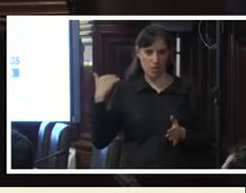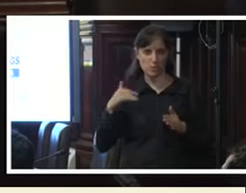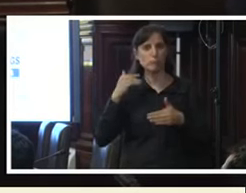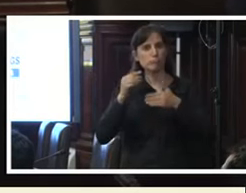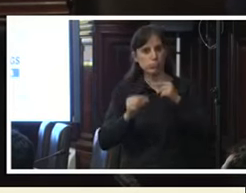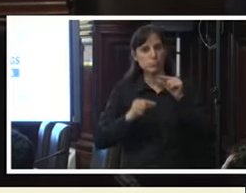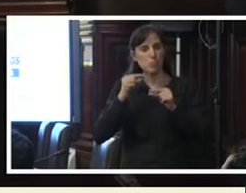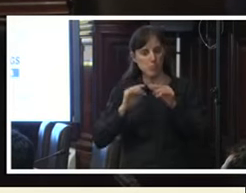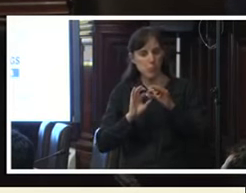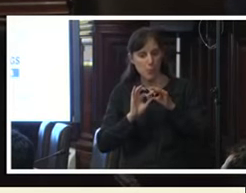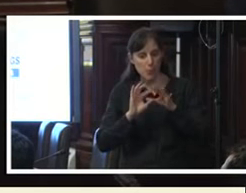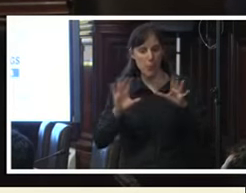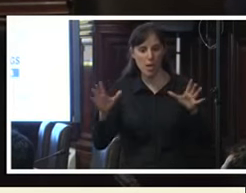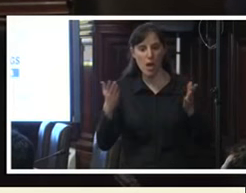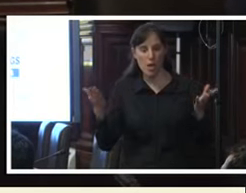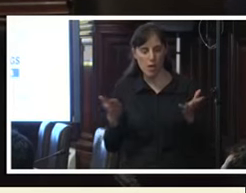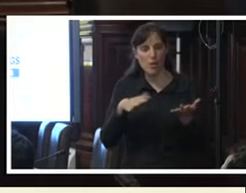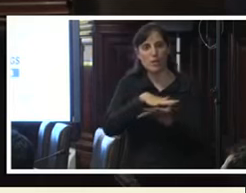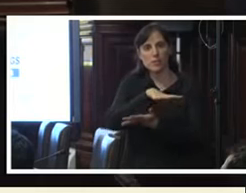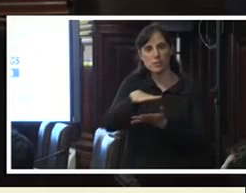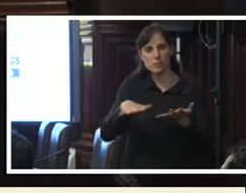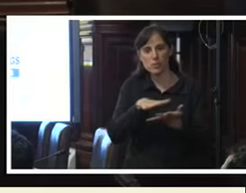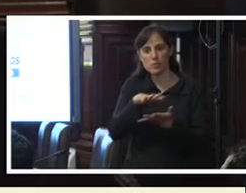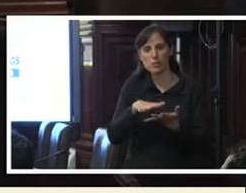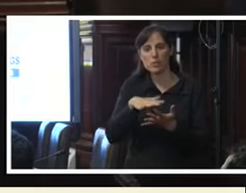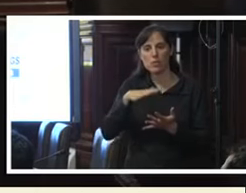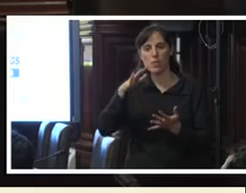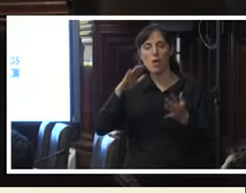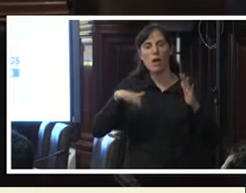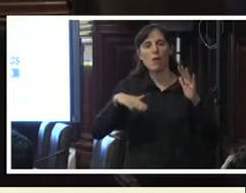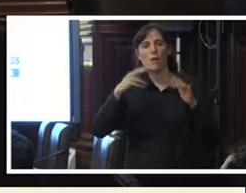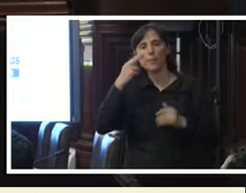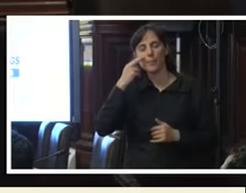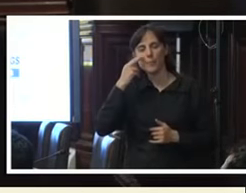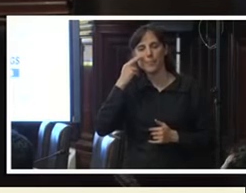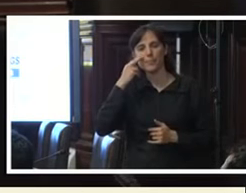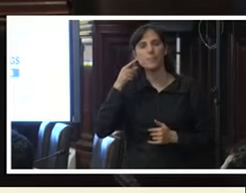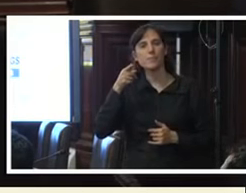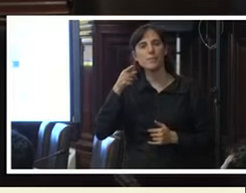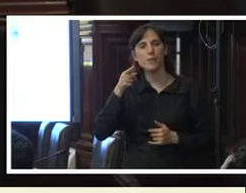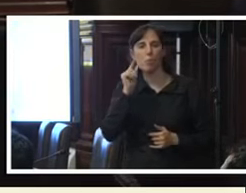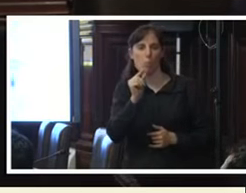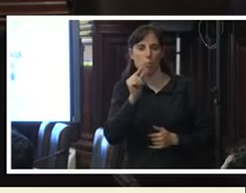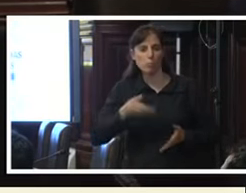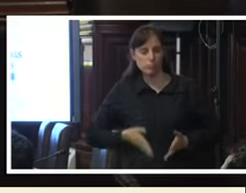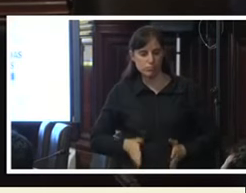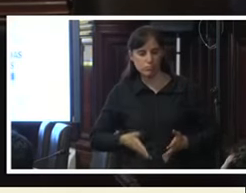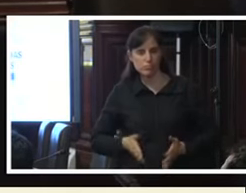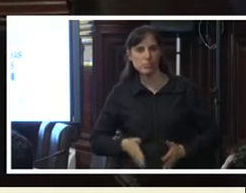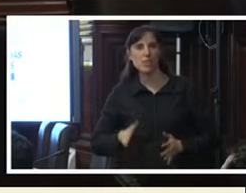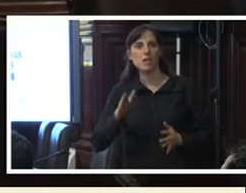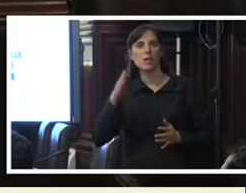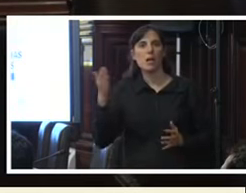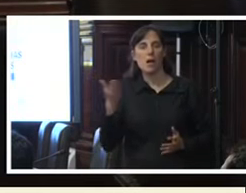desde el cual una sociedad pasa por la situación de altas bajas de fecundidad inmortalidad a una situación en la que ambas tasas